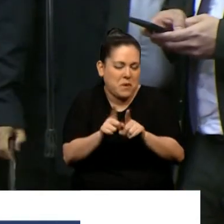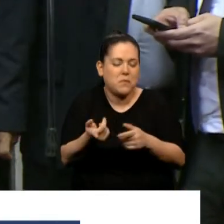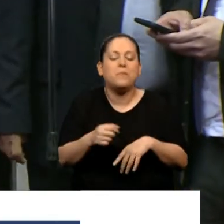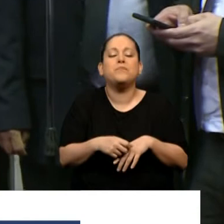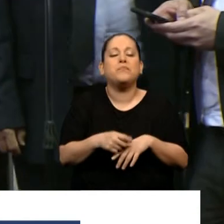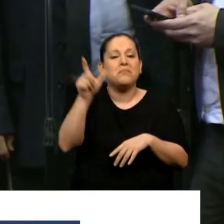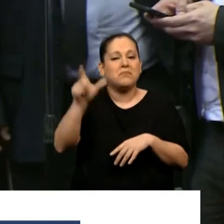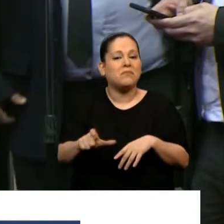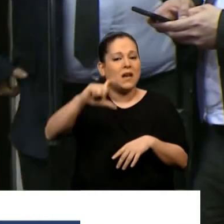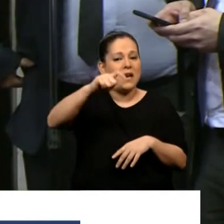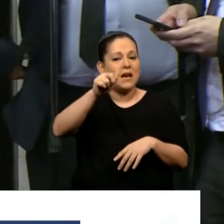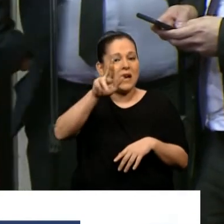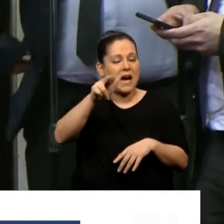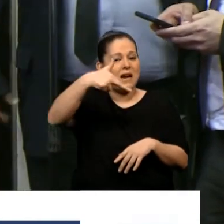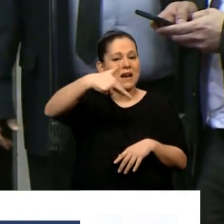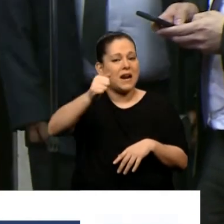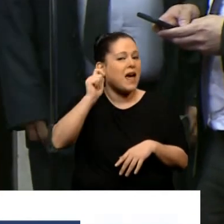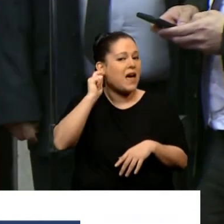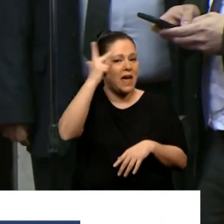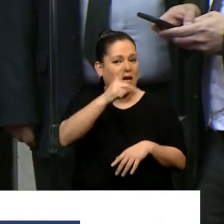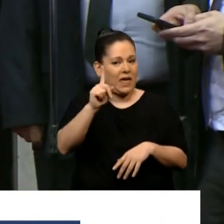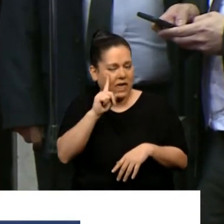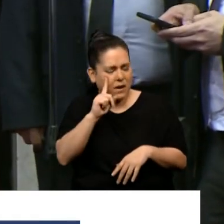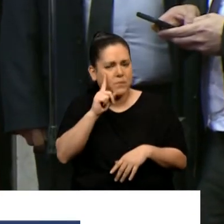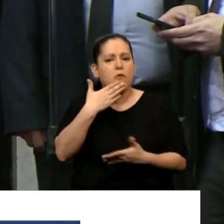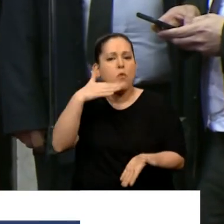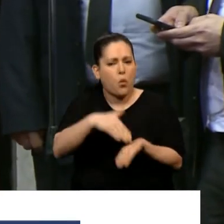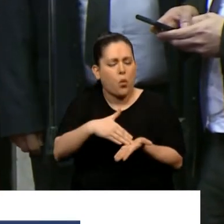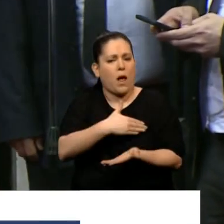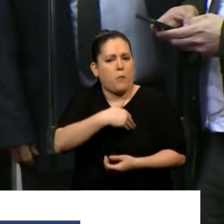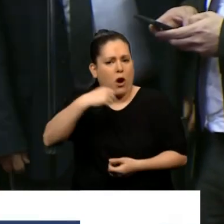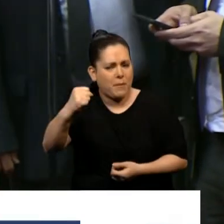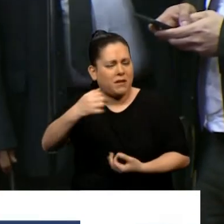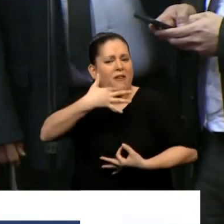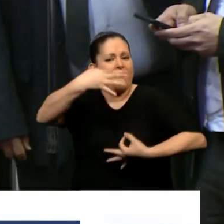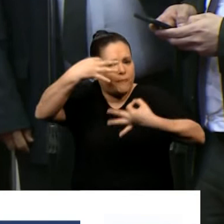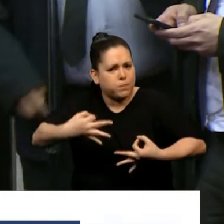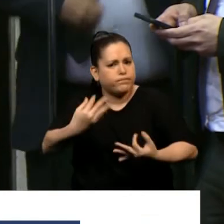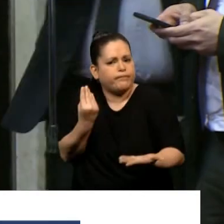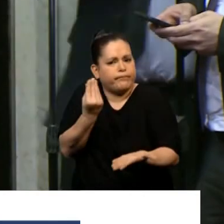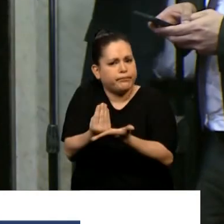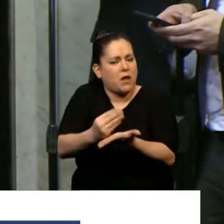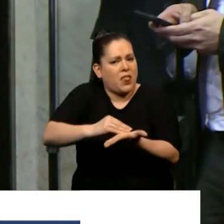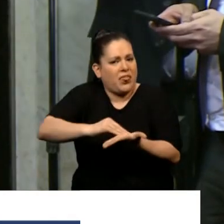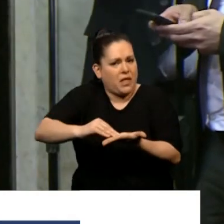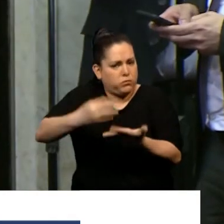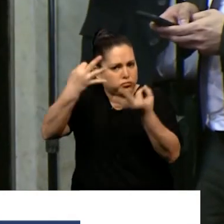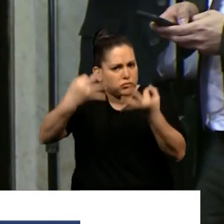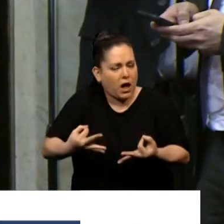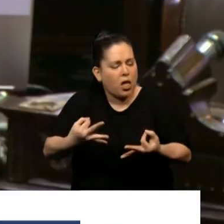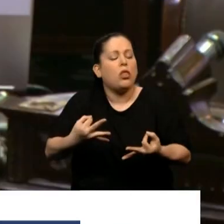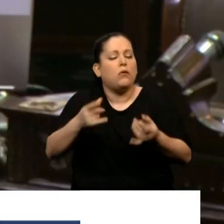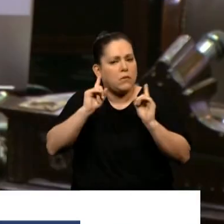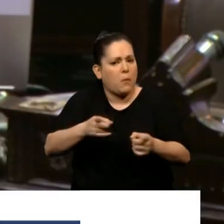Guillermo Oscar Carnaghi, juráis por la patria desempeñar fielmente el cargo de diputado